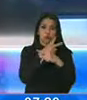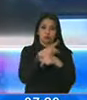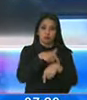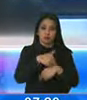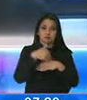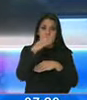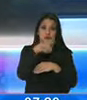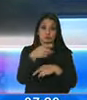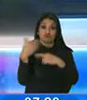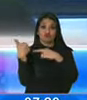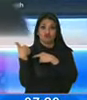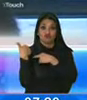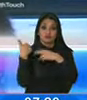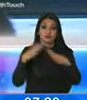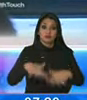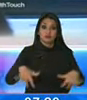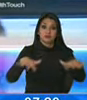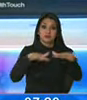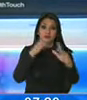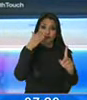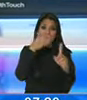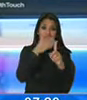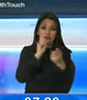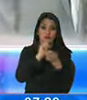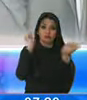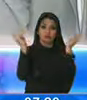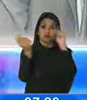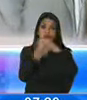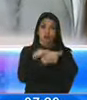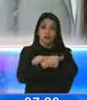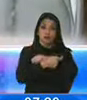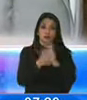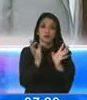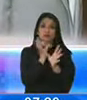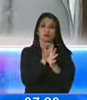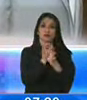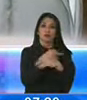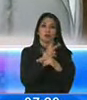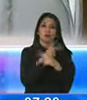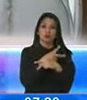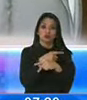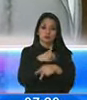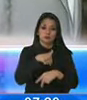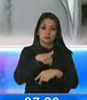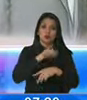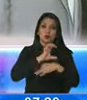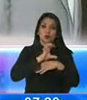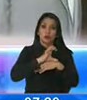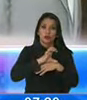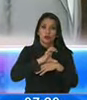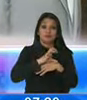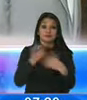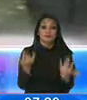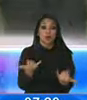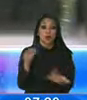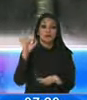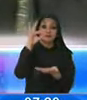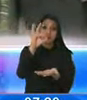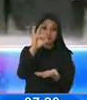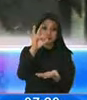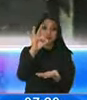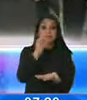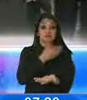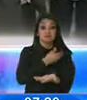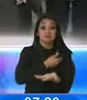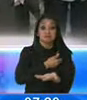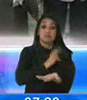que él se le encargó luego la misión de cambiar la matriz productiva del país. Y ahora pues, vicepresidente reelegido y